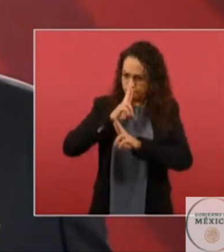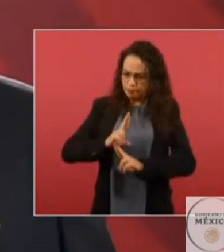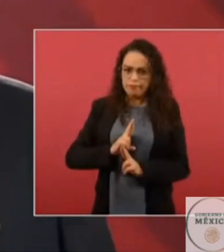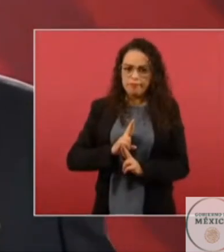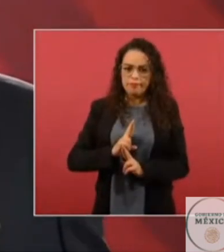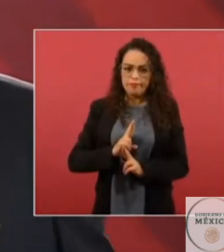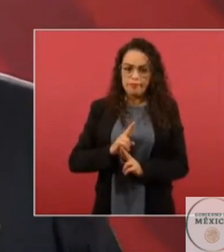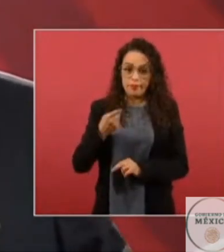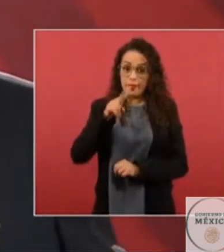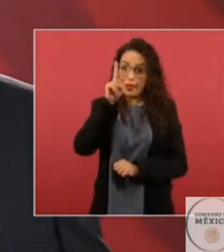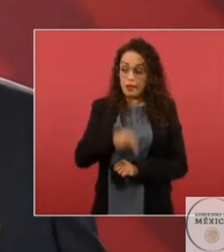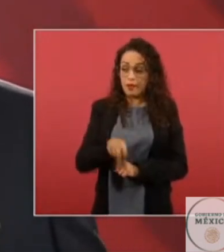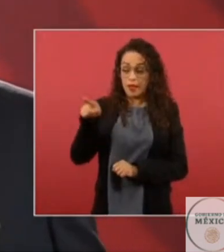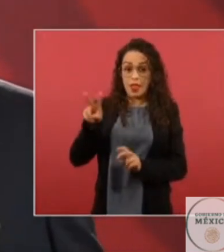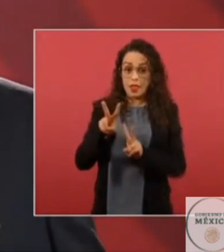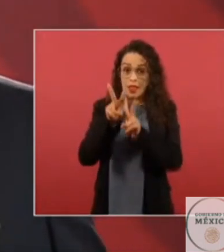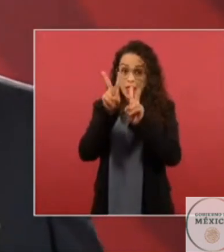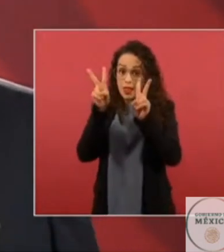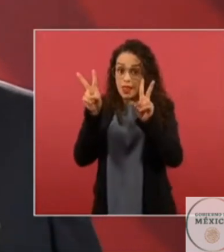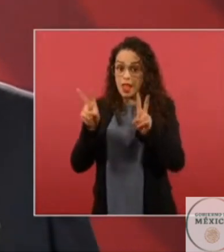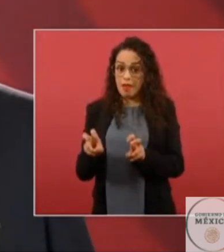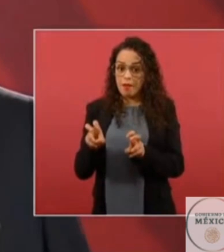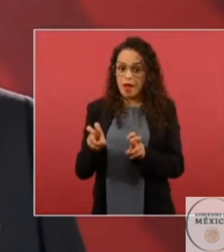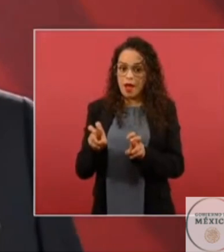temas vedados,